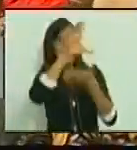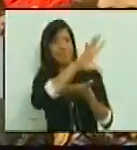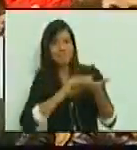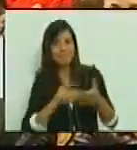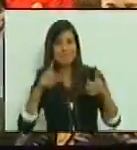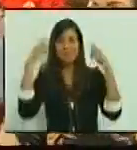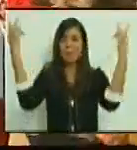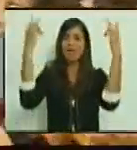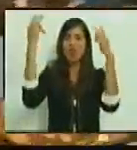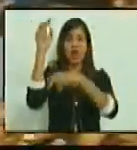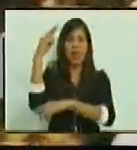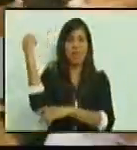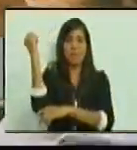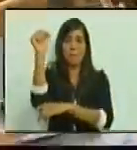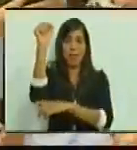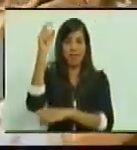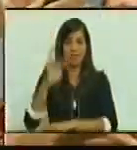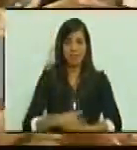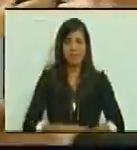Venceremos.